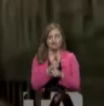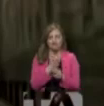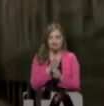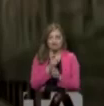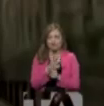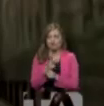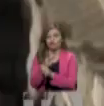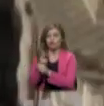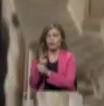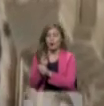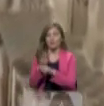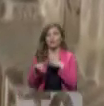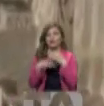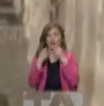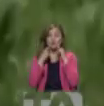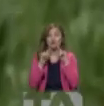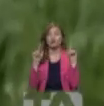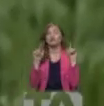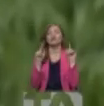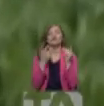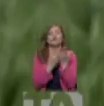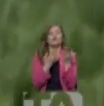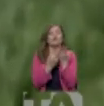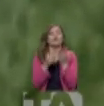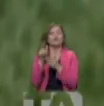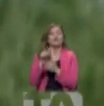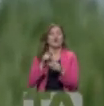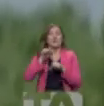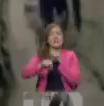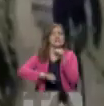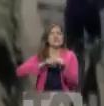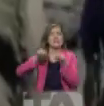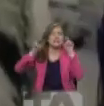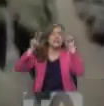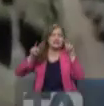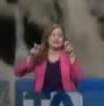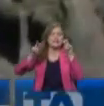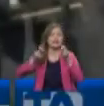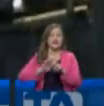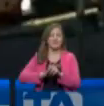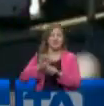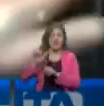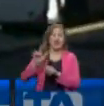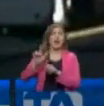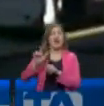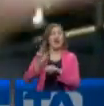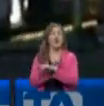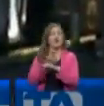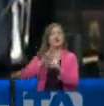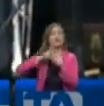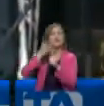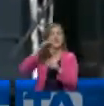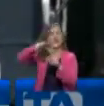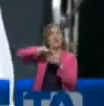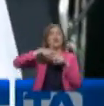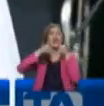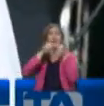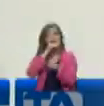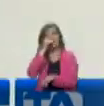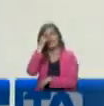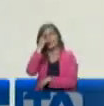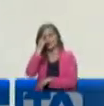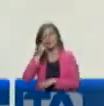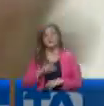audiovisuales para la campaña. Estas piezas aparecieron en el spot de La Bicicleta, un retrato íntimo, que se usó en la tercera reelección de Rafael